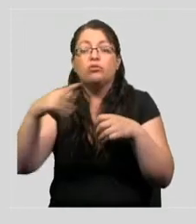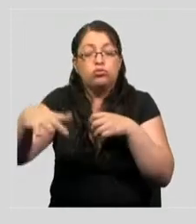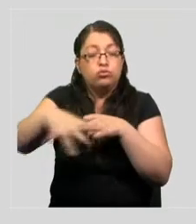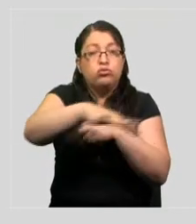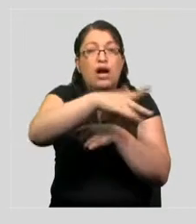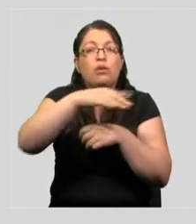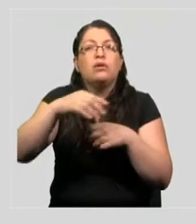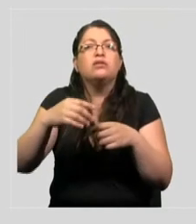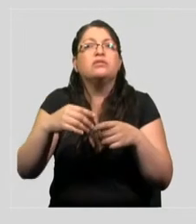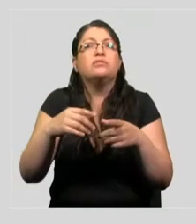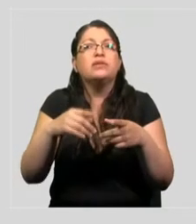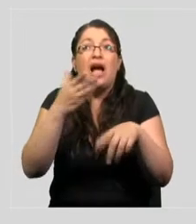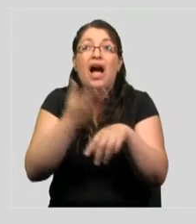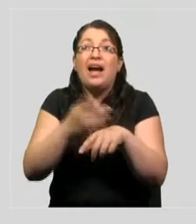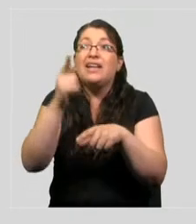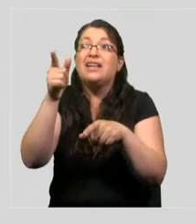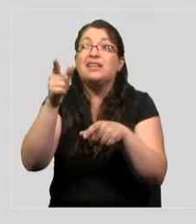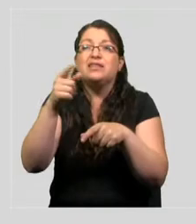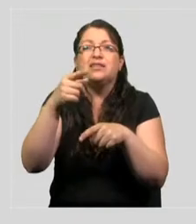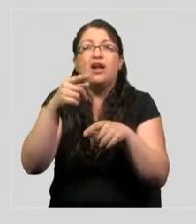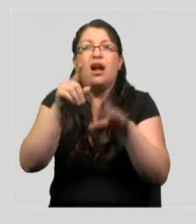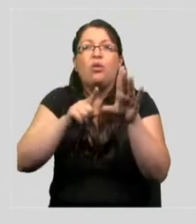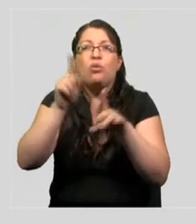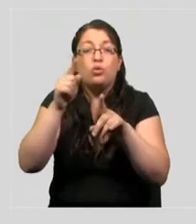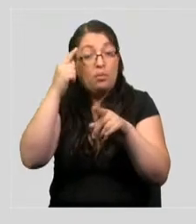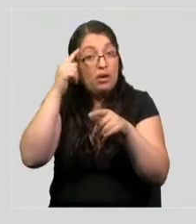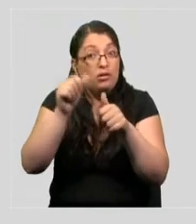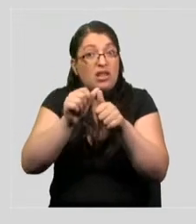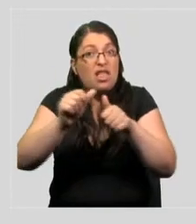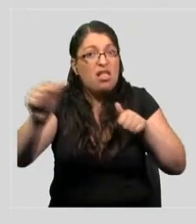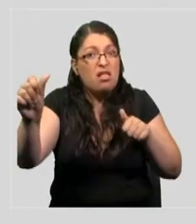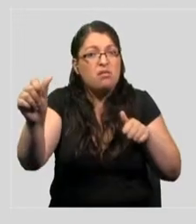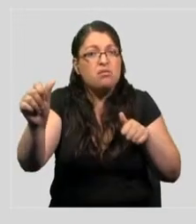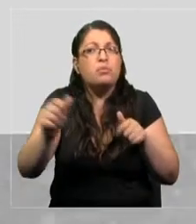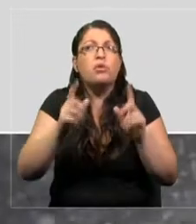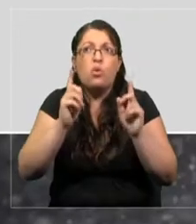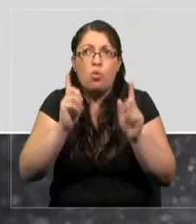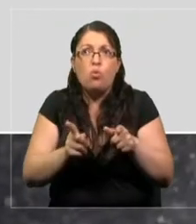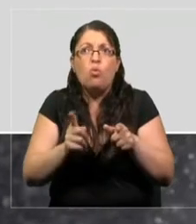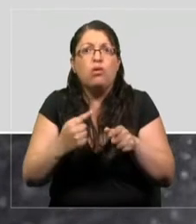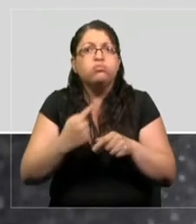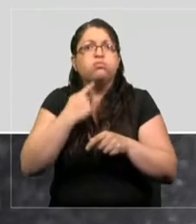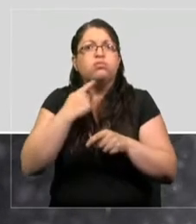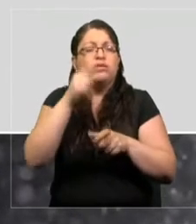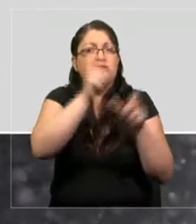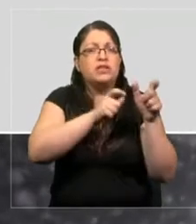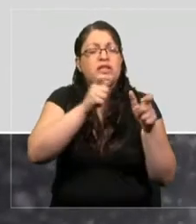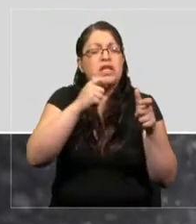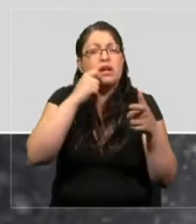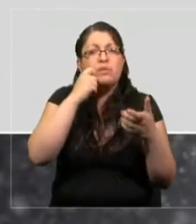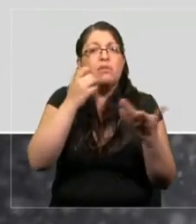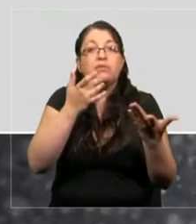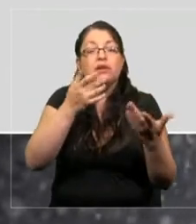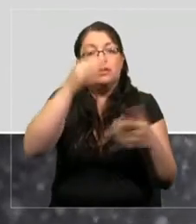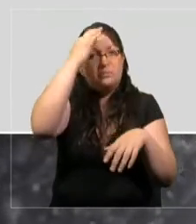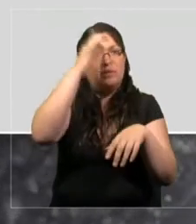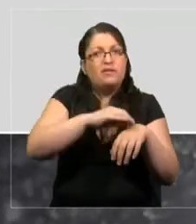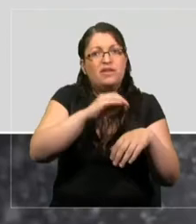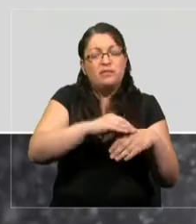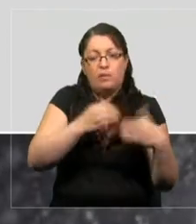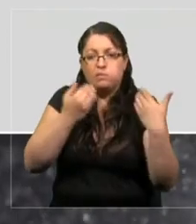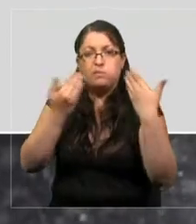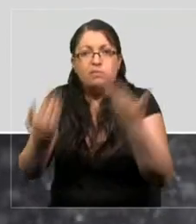existen algunas poblaciones de esta especie que a pesar de estar alejado recibe el impacto de los humanos por enfermedad que es transmitida